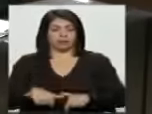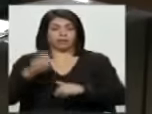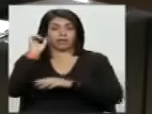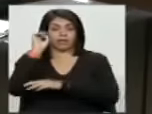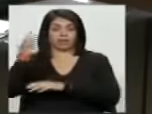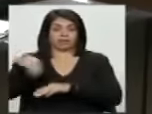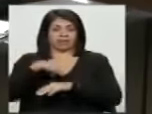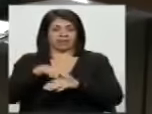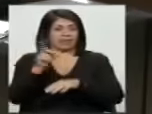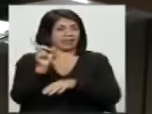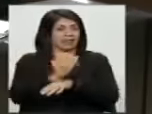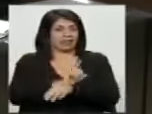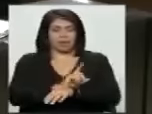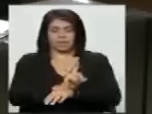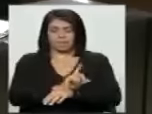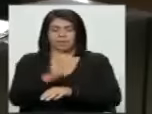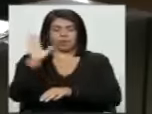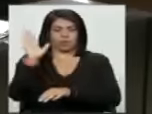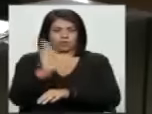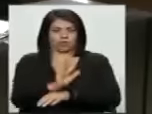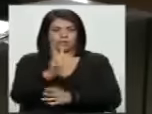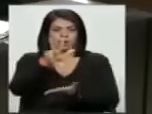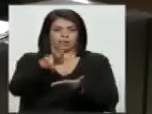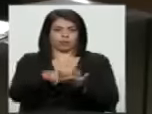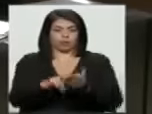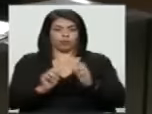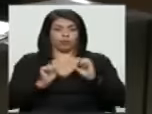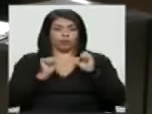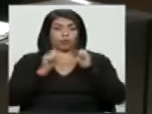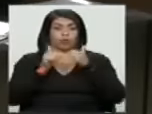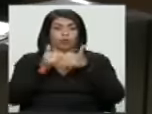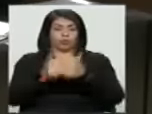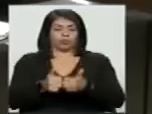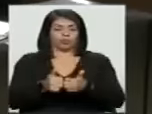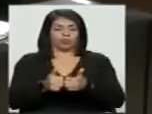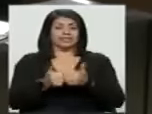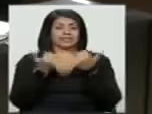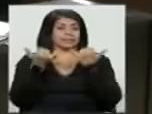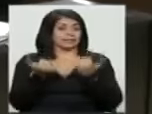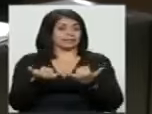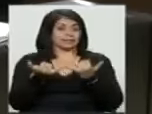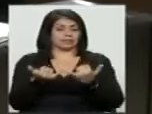esta plenaria lo más pronto posible para que sea aprobada y comience